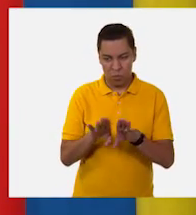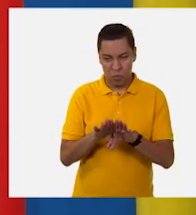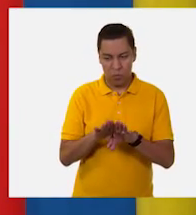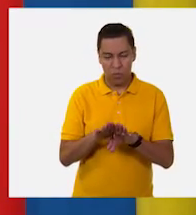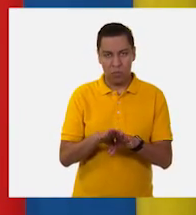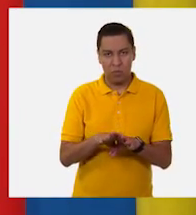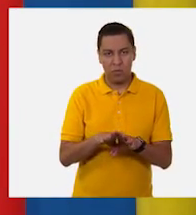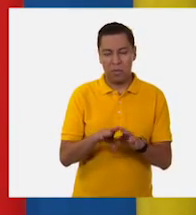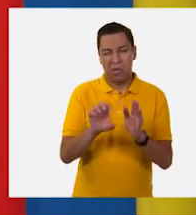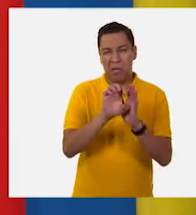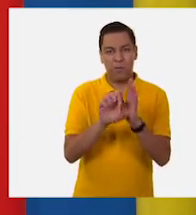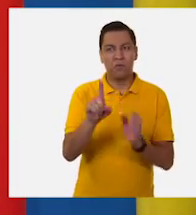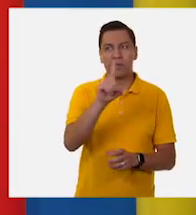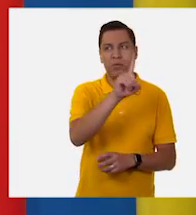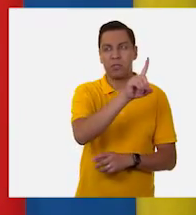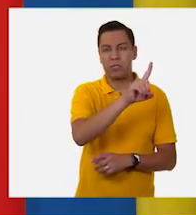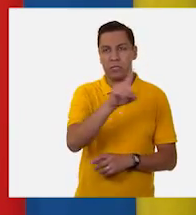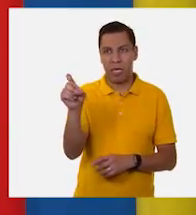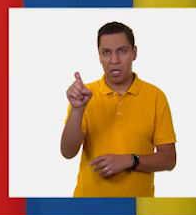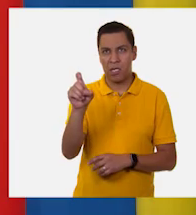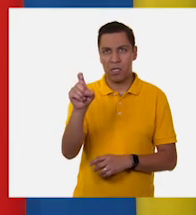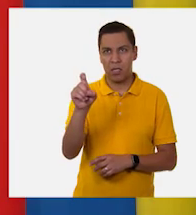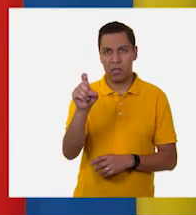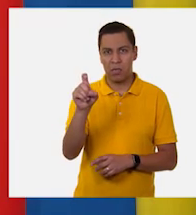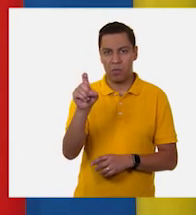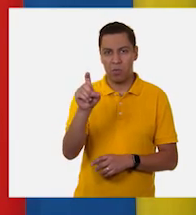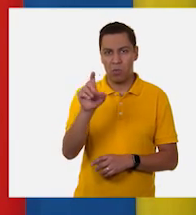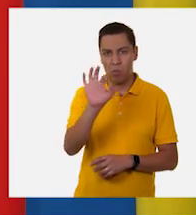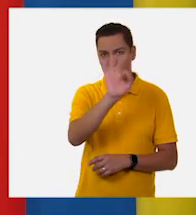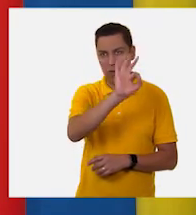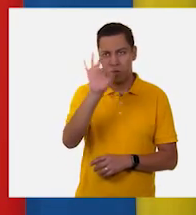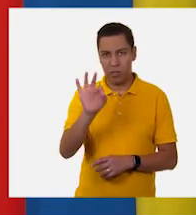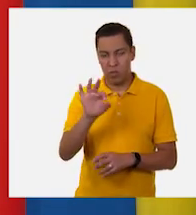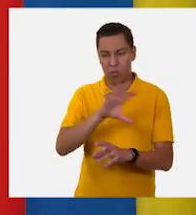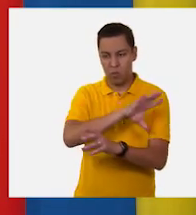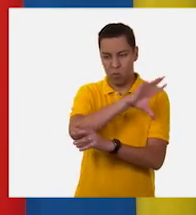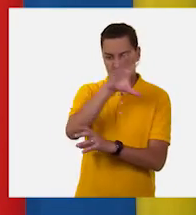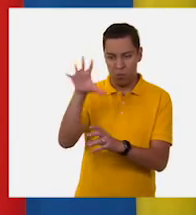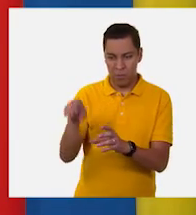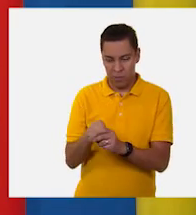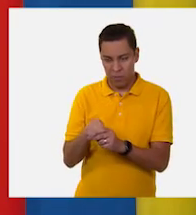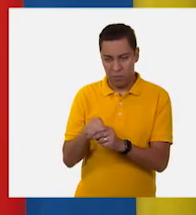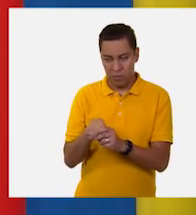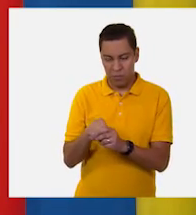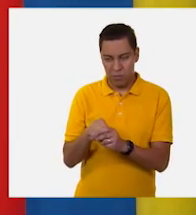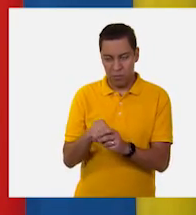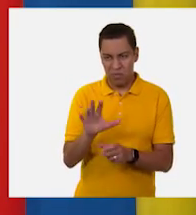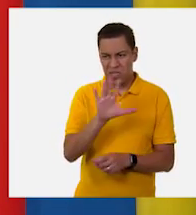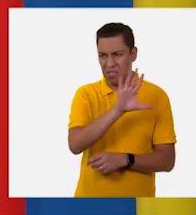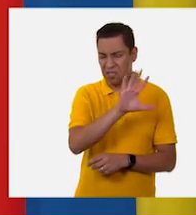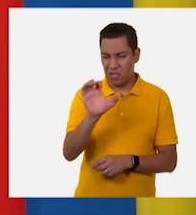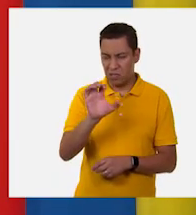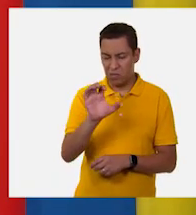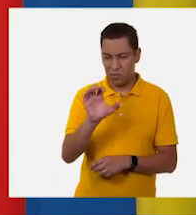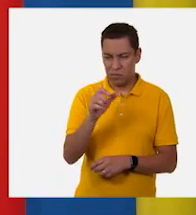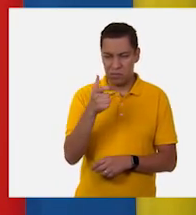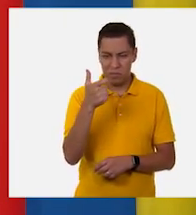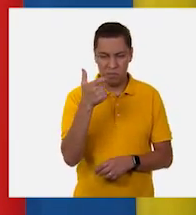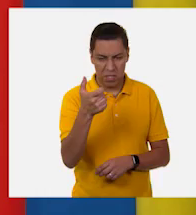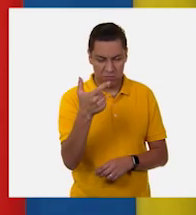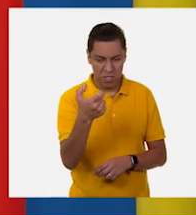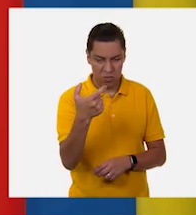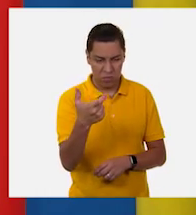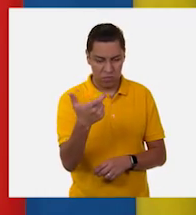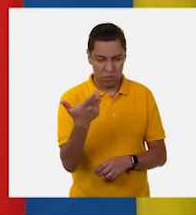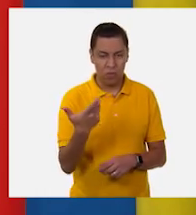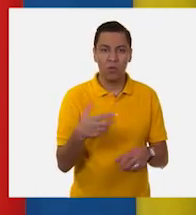ejemplo, el 25% de 100 pesos, pues son 25 pesos, pero de 500 pesos, eso sí no